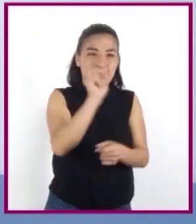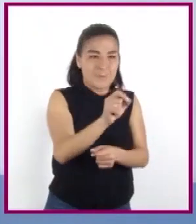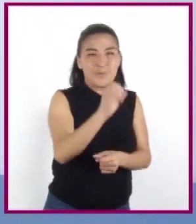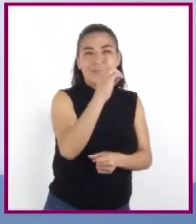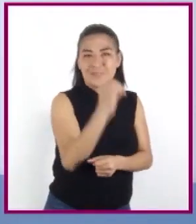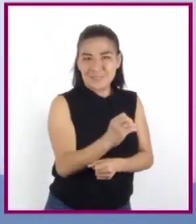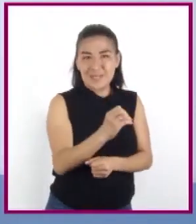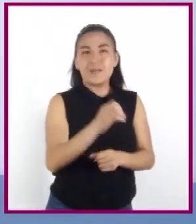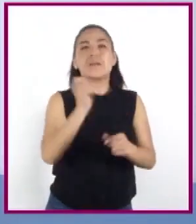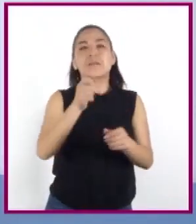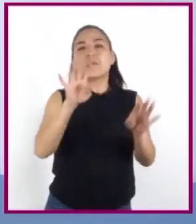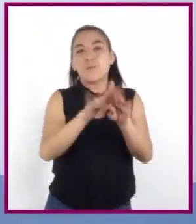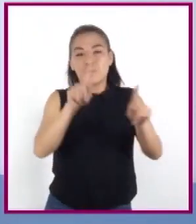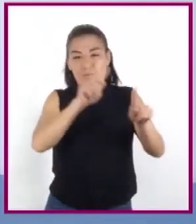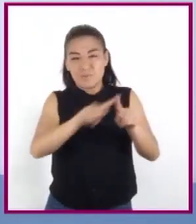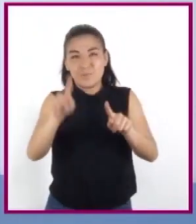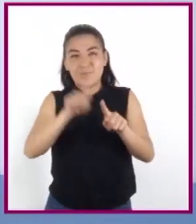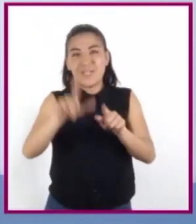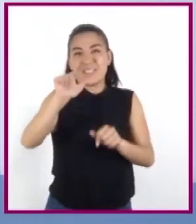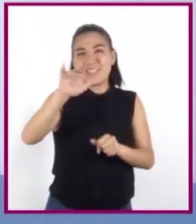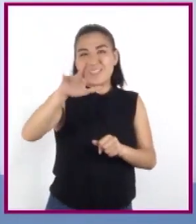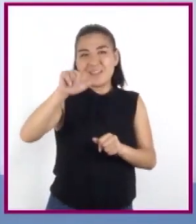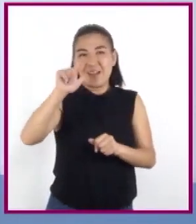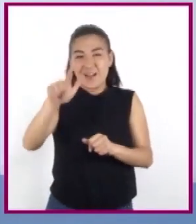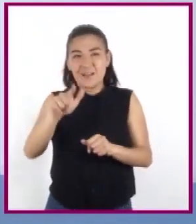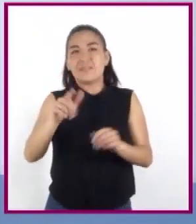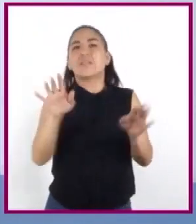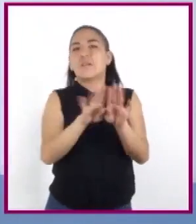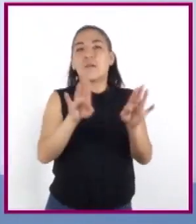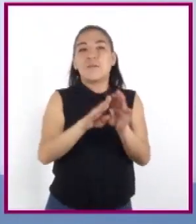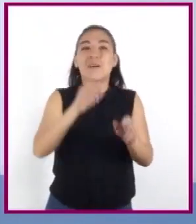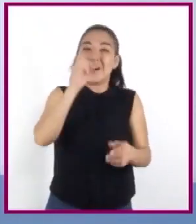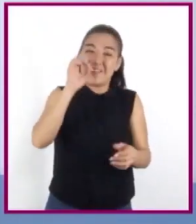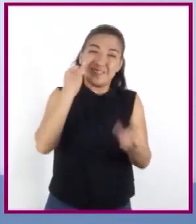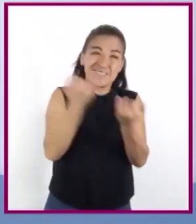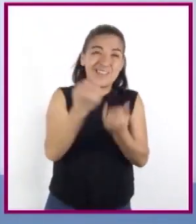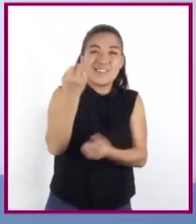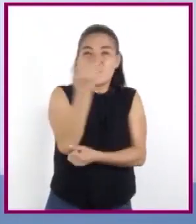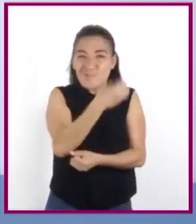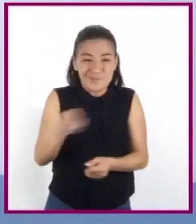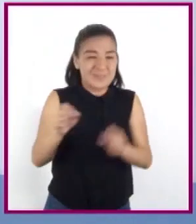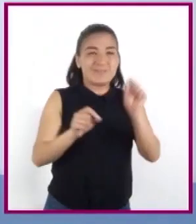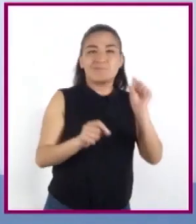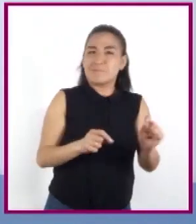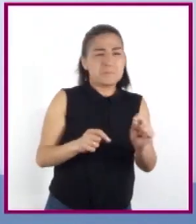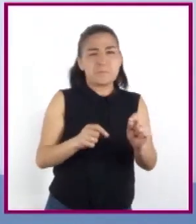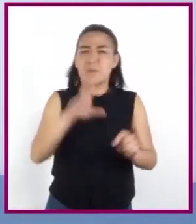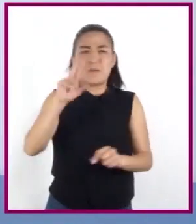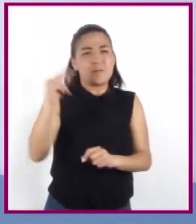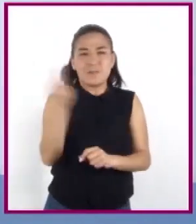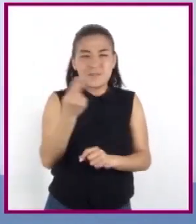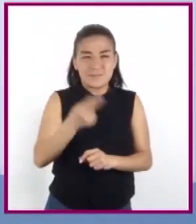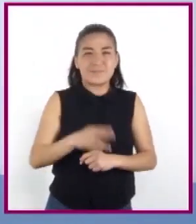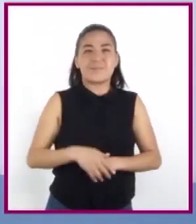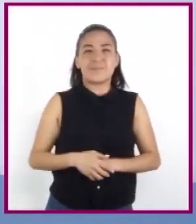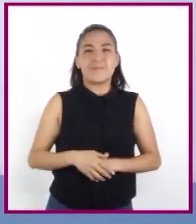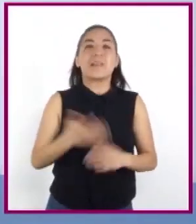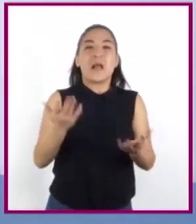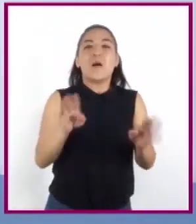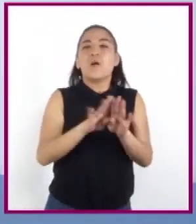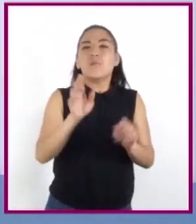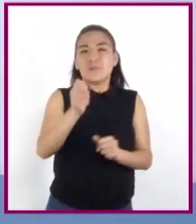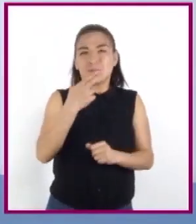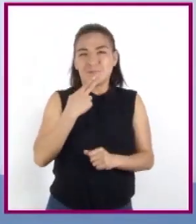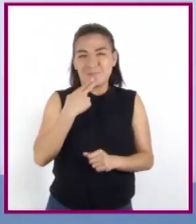recta de una variación lineal no necesariamente pasa por el origen. Ahora, utilizando la razón de cambio,